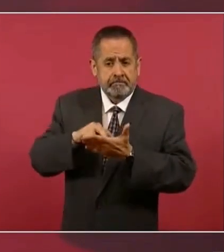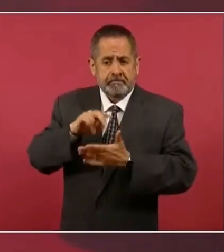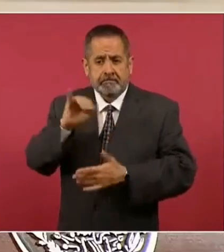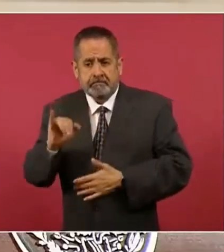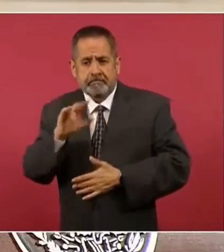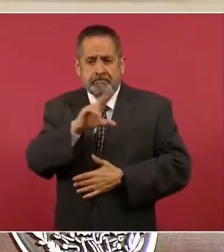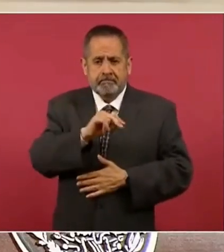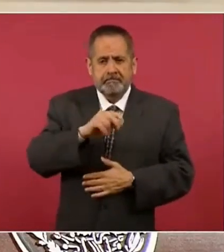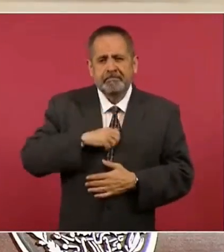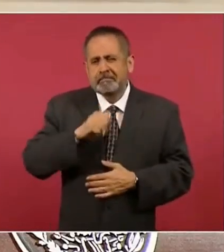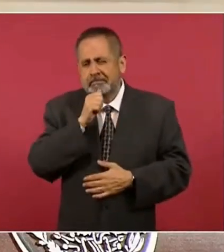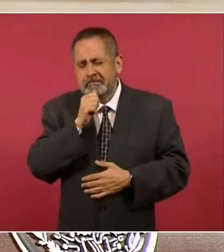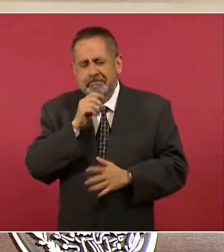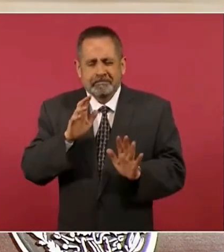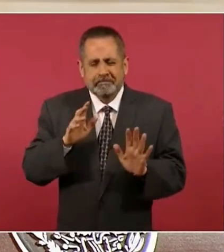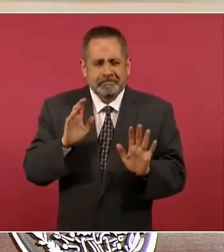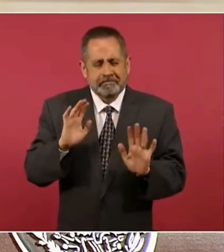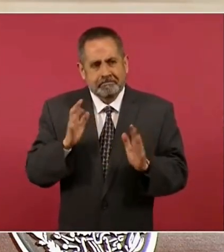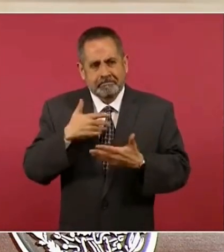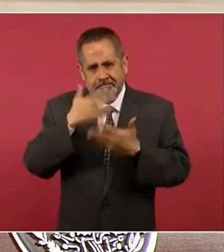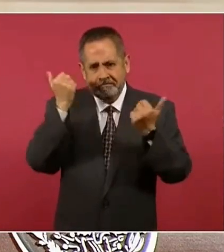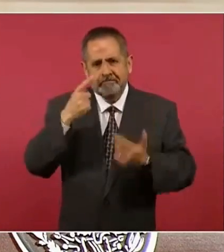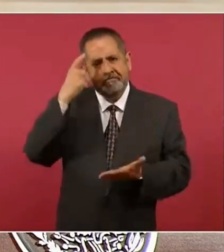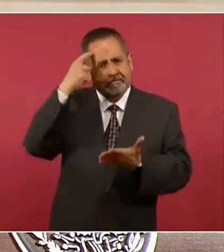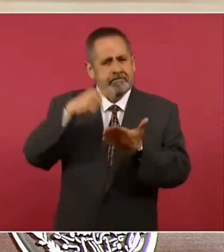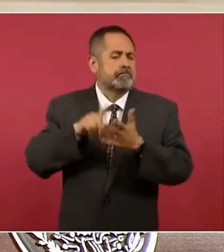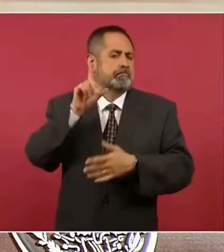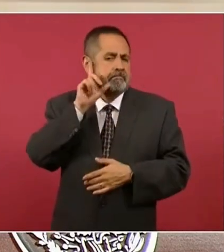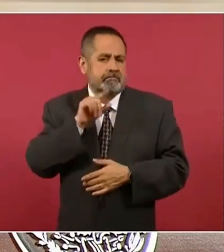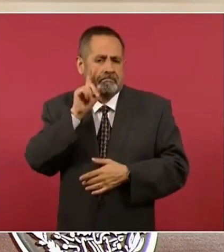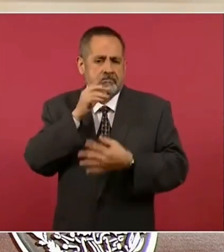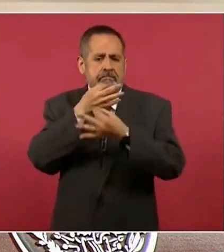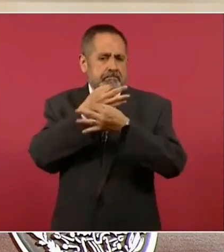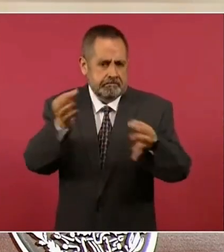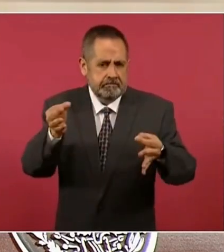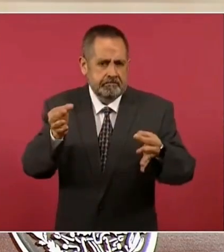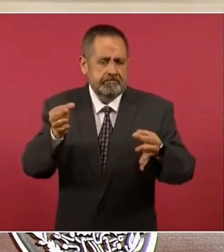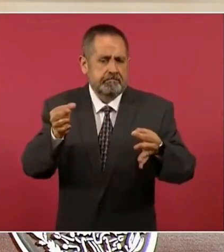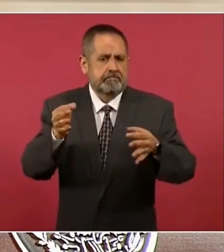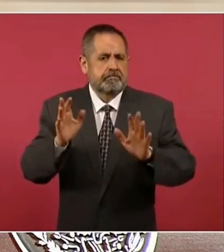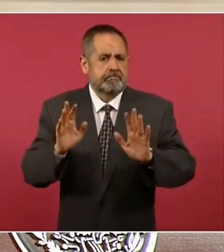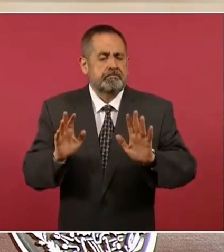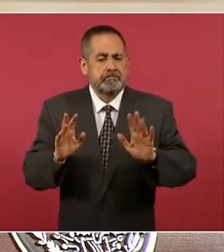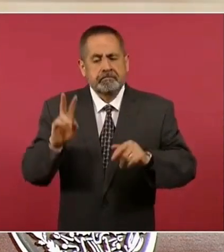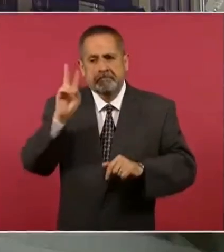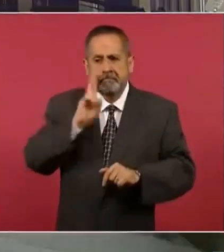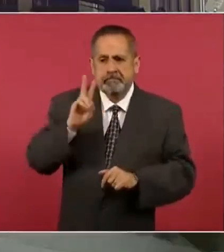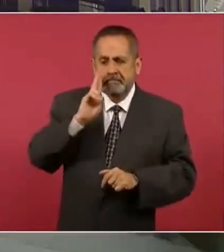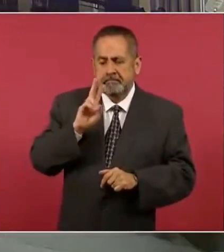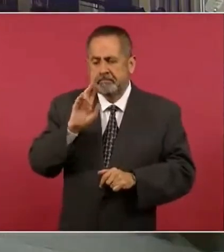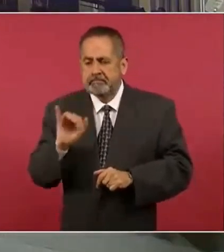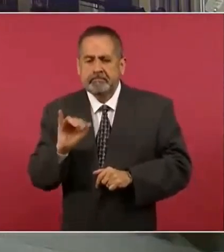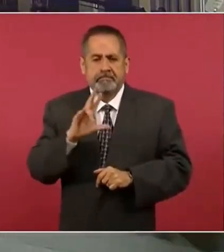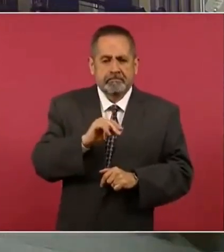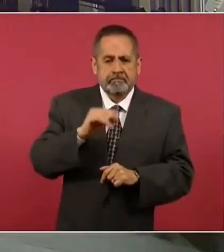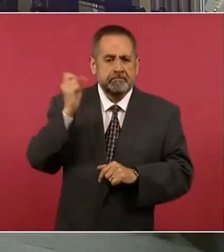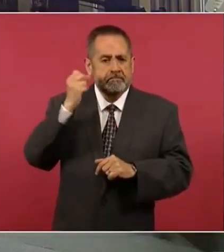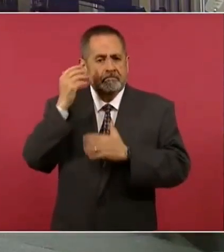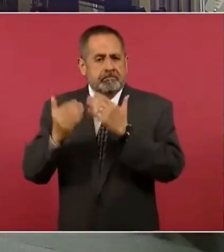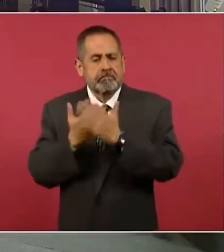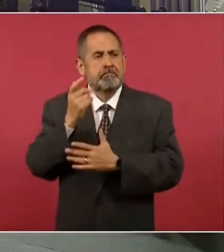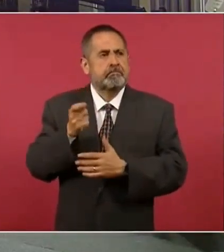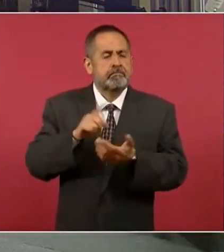Todavía no, creo que mañana vamos a ver si estamos el